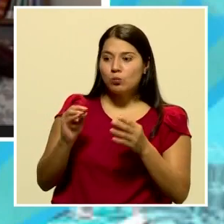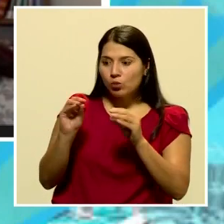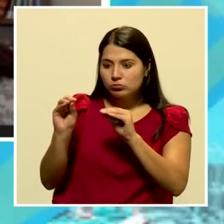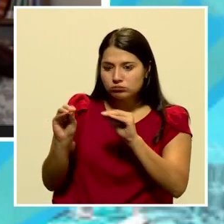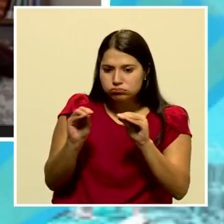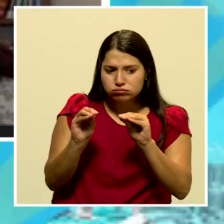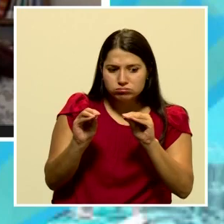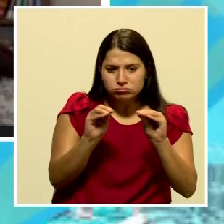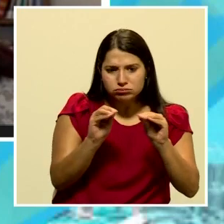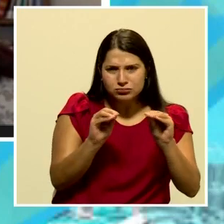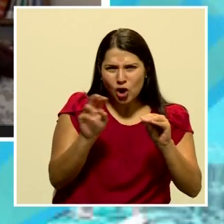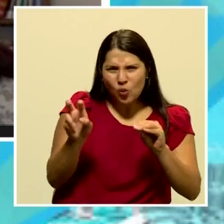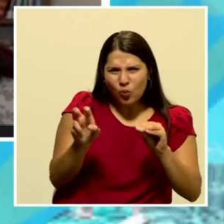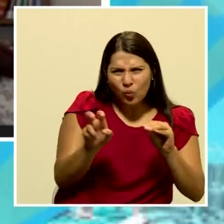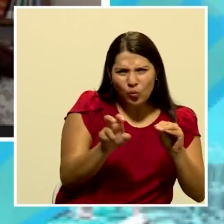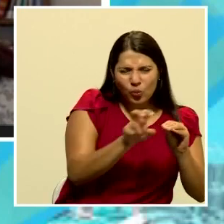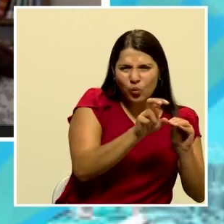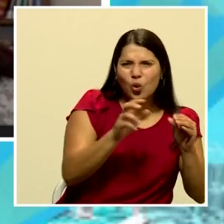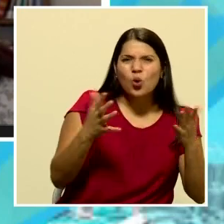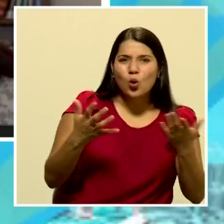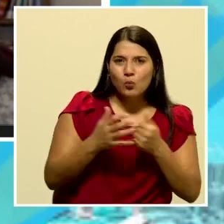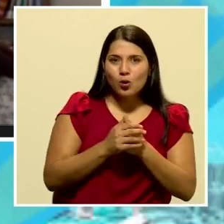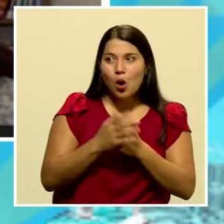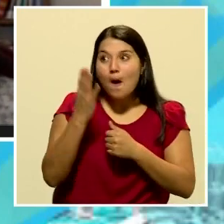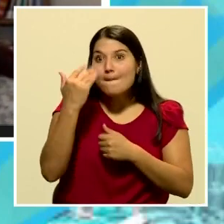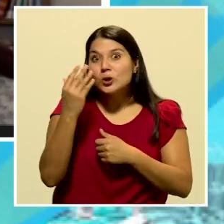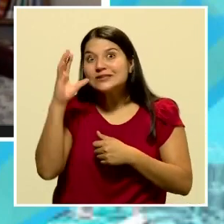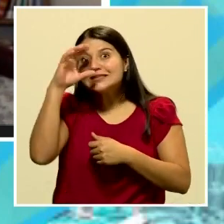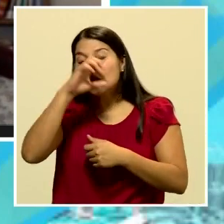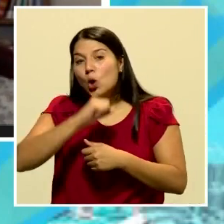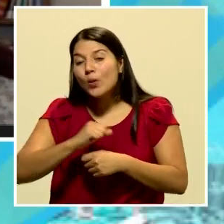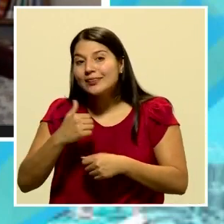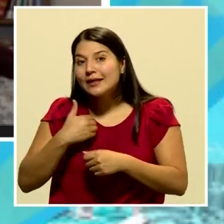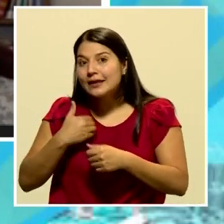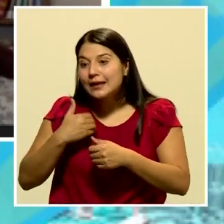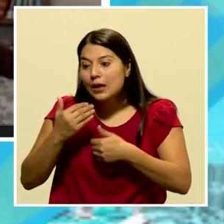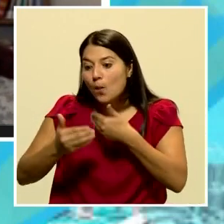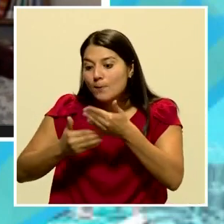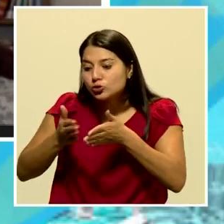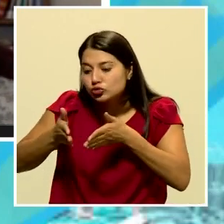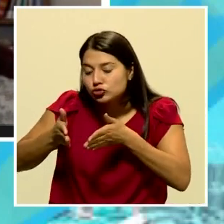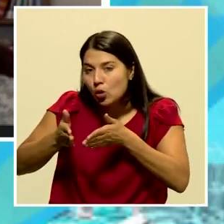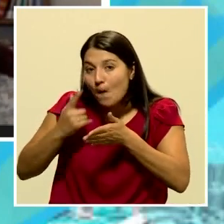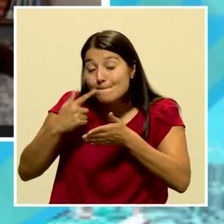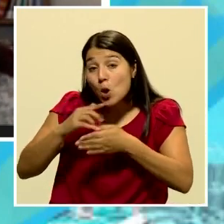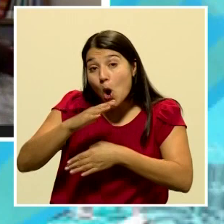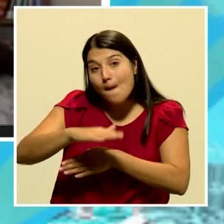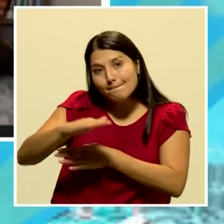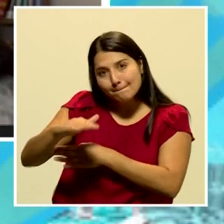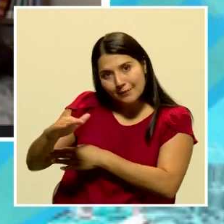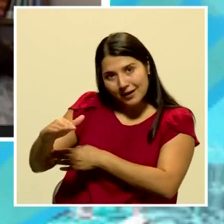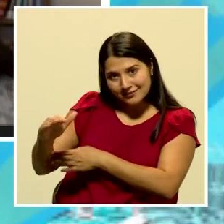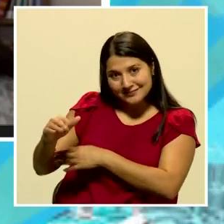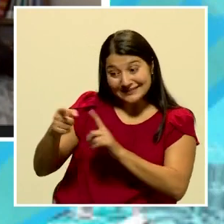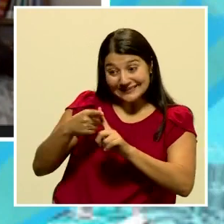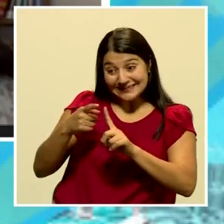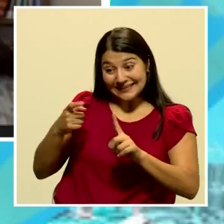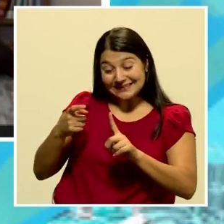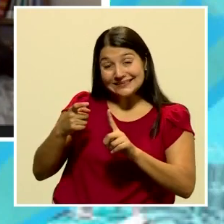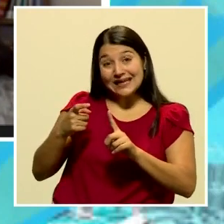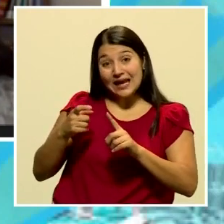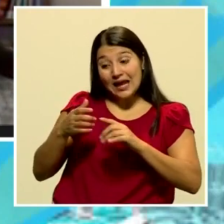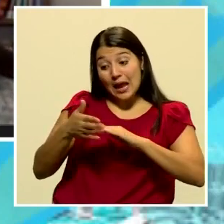¿verdad? Porque descubrieron rutas marítimas. La investigación policial descubrió una ruta marítima saliendo desde la costa de La